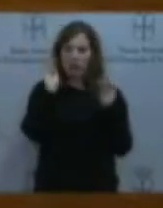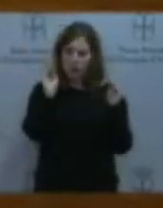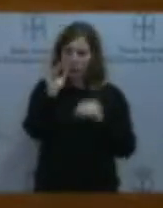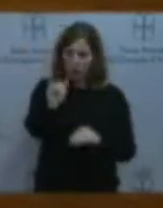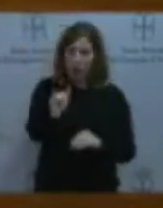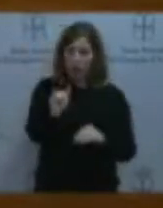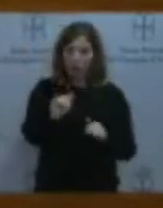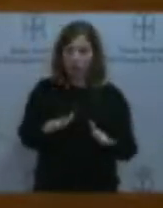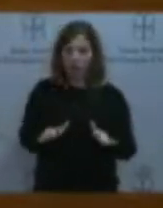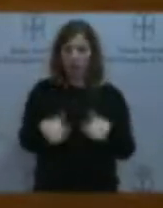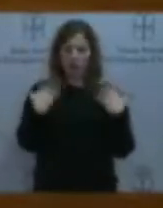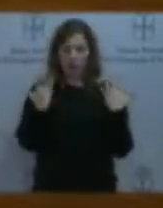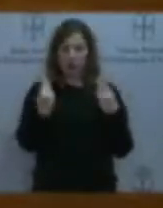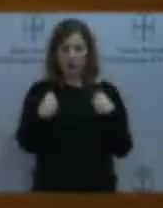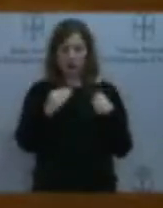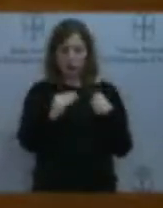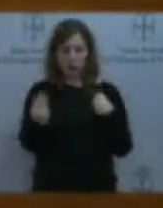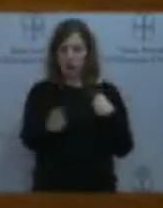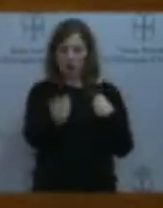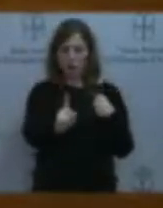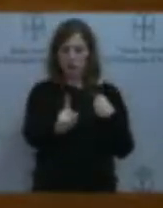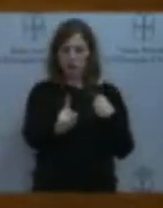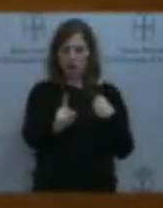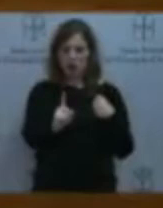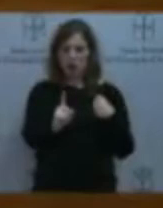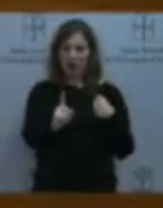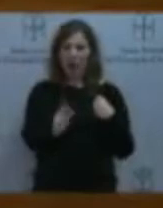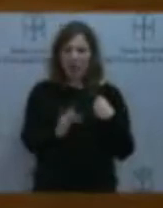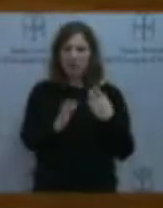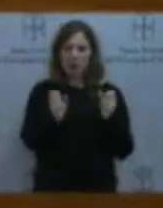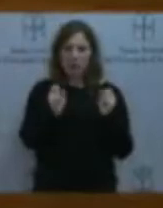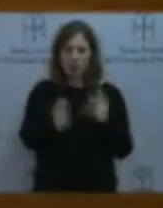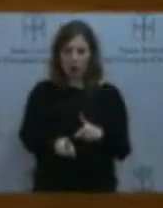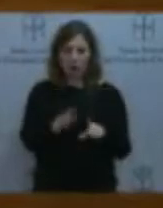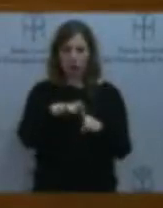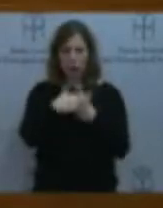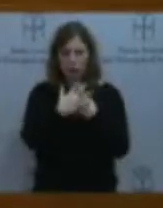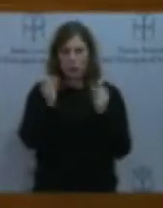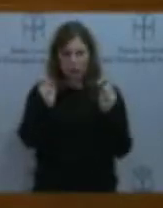que no solo su vida no era mejor, sino que había ido a muchísimo peor.